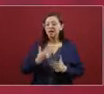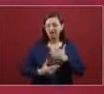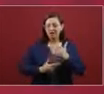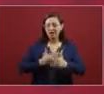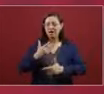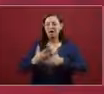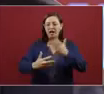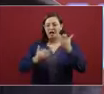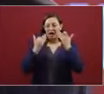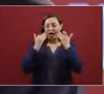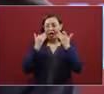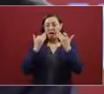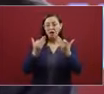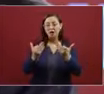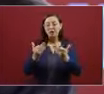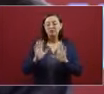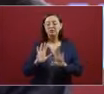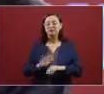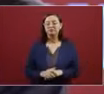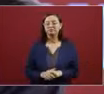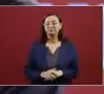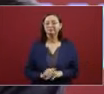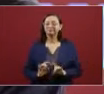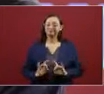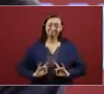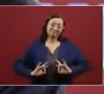En una de esas les vamos a ganar.